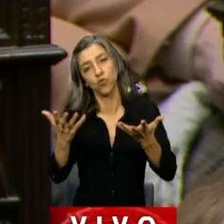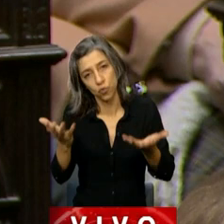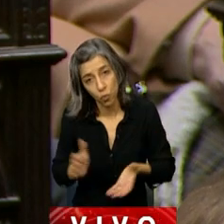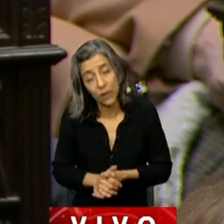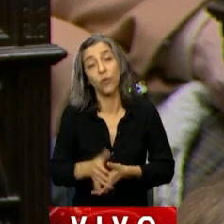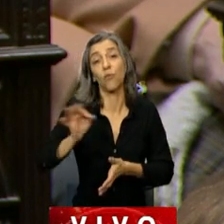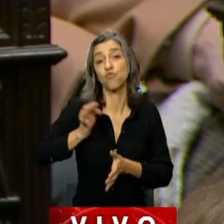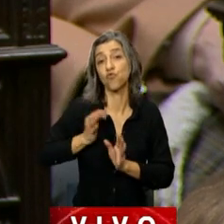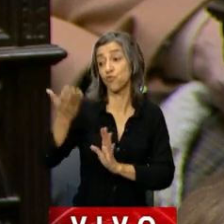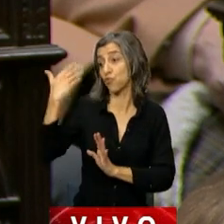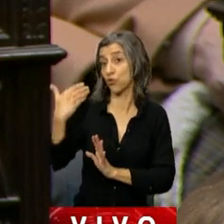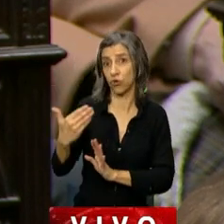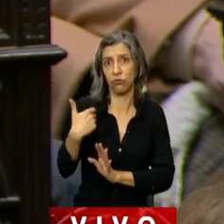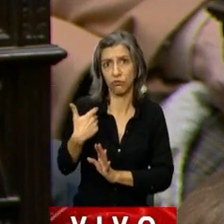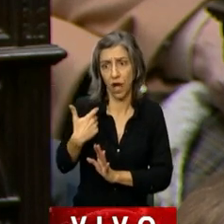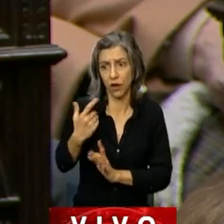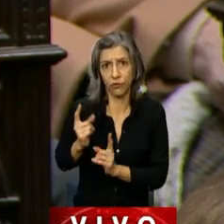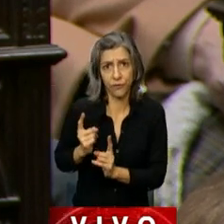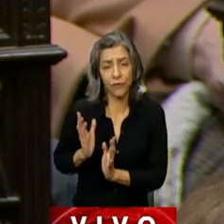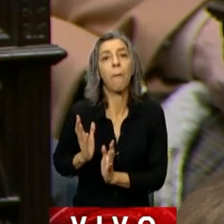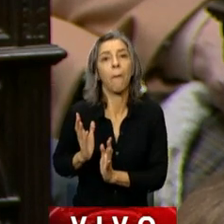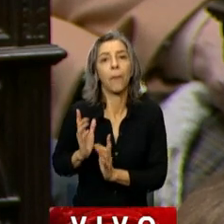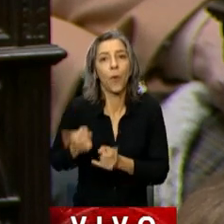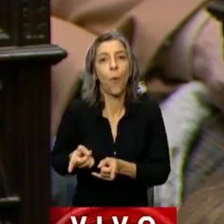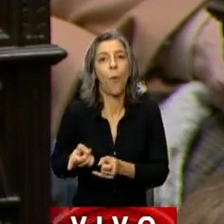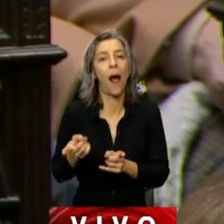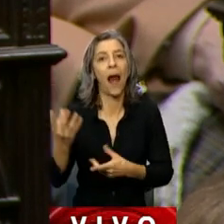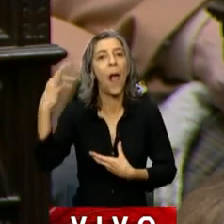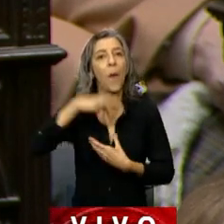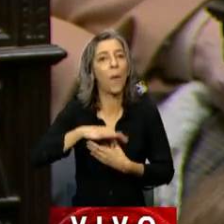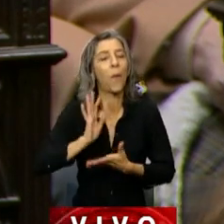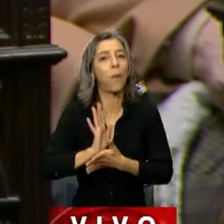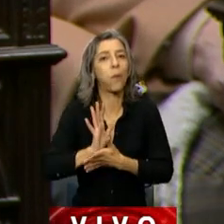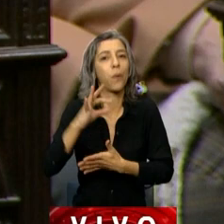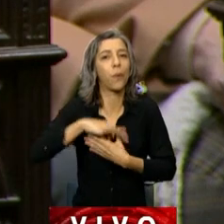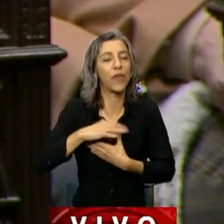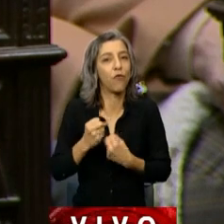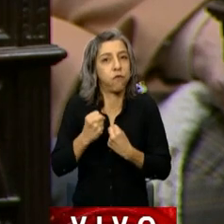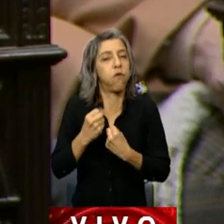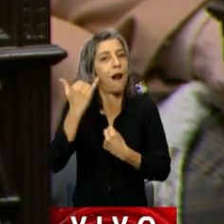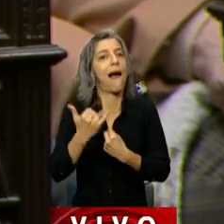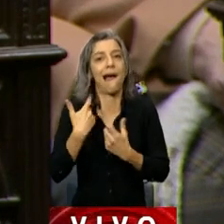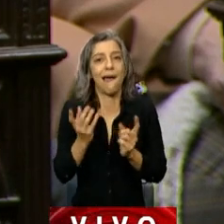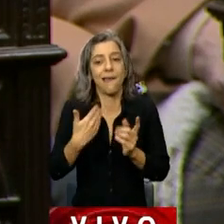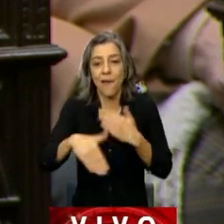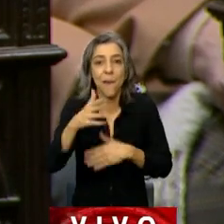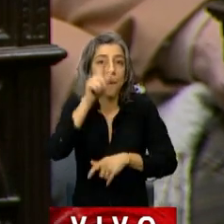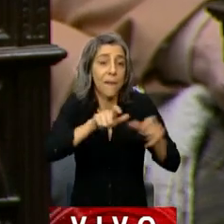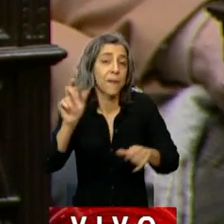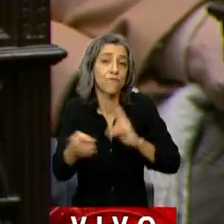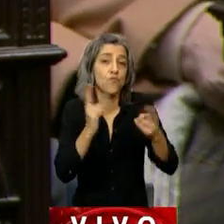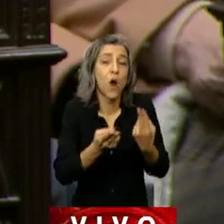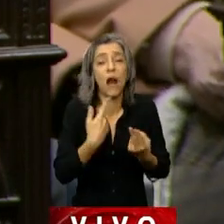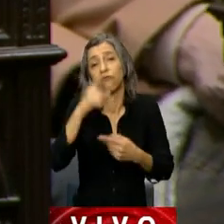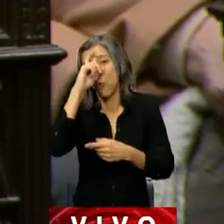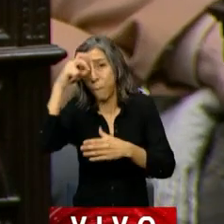hace muchos años y lo vienen haciendo, también esta resistencia lo que va a producir es muchas muertes, muchas